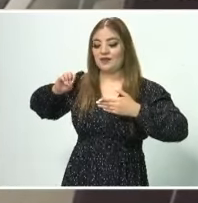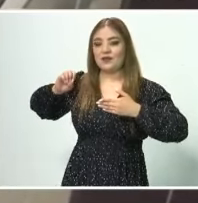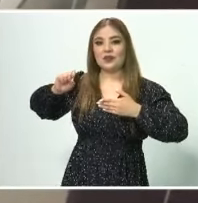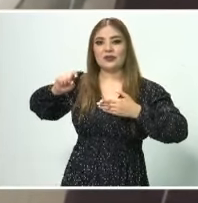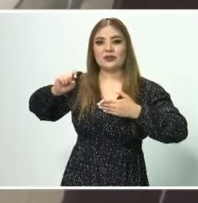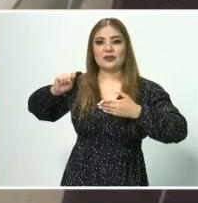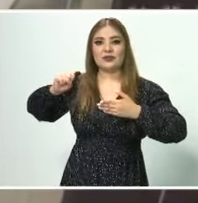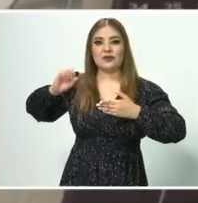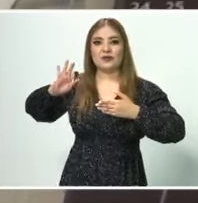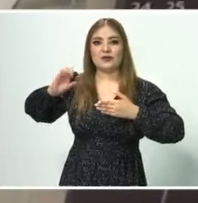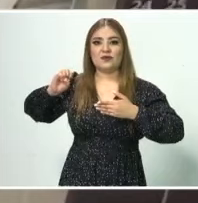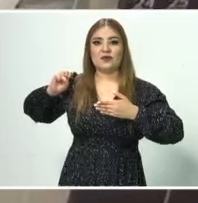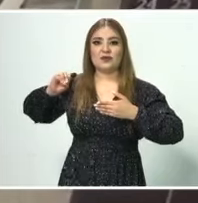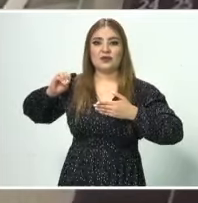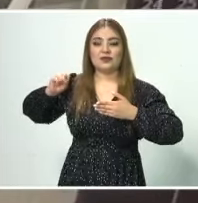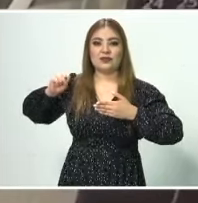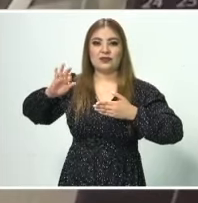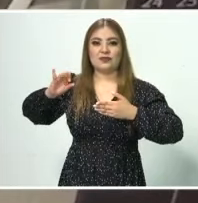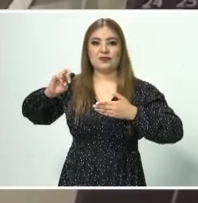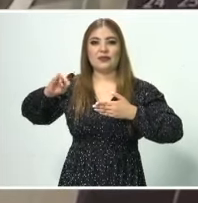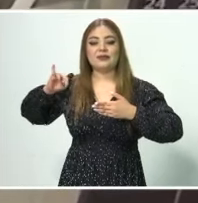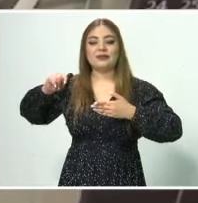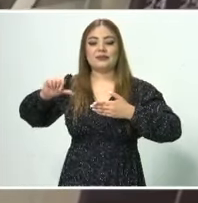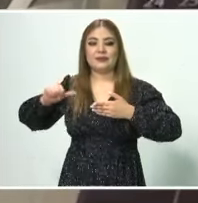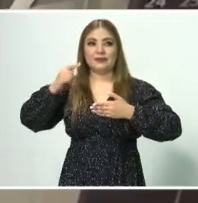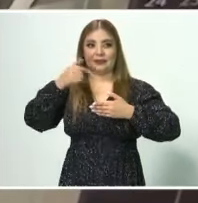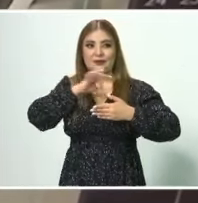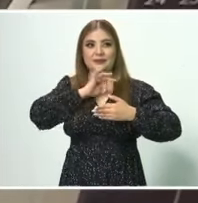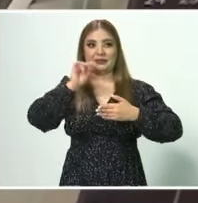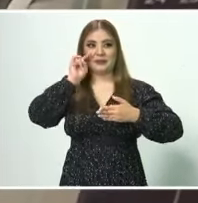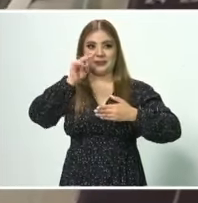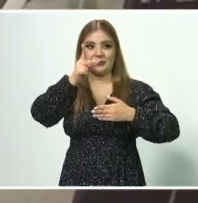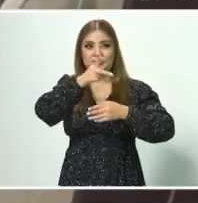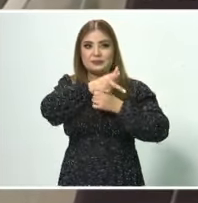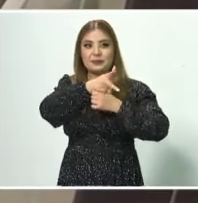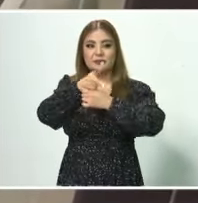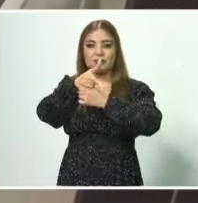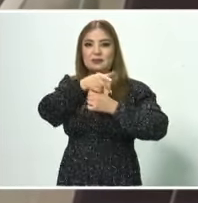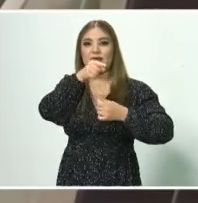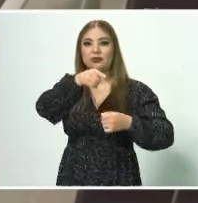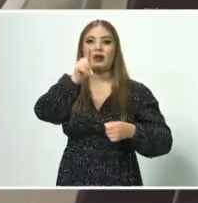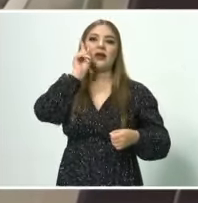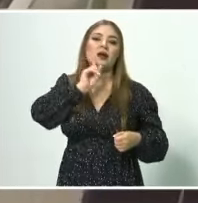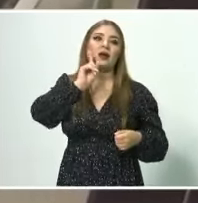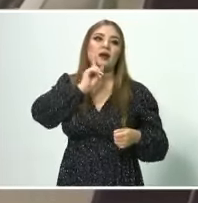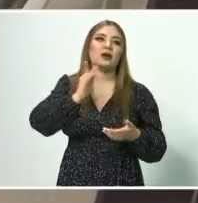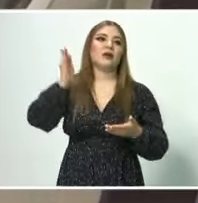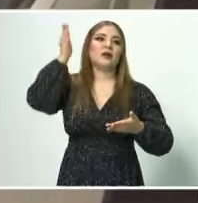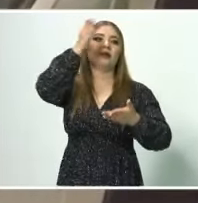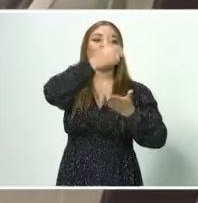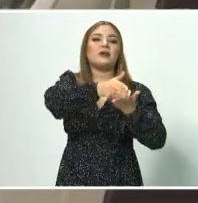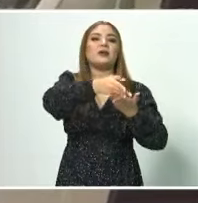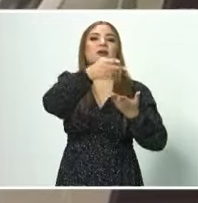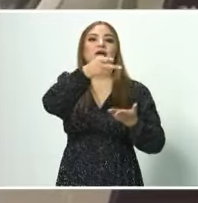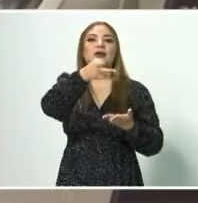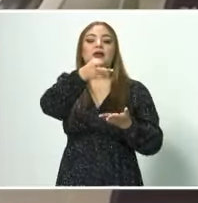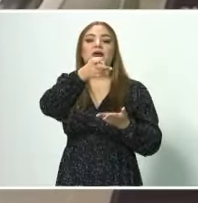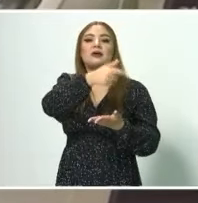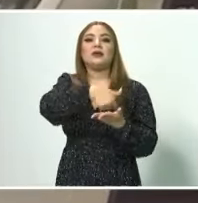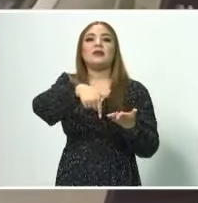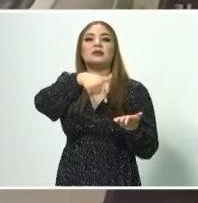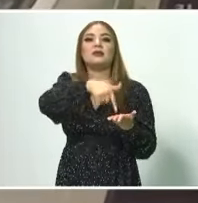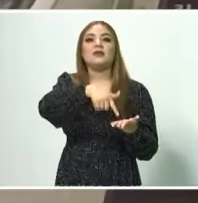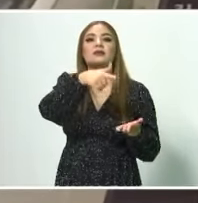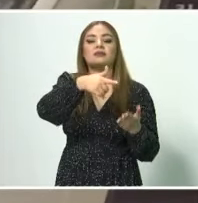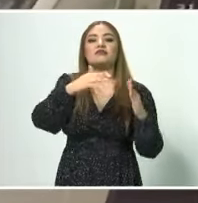presentó esta situación podemos apreciar en imágenes Valeria que se trata de una mujer que arriba justamente hasta el exterior de este